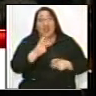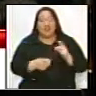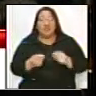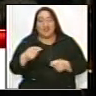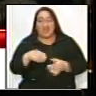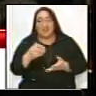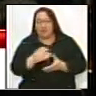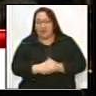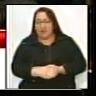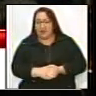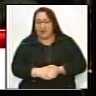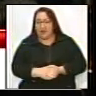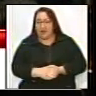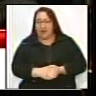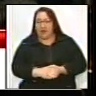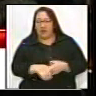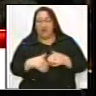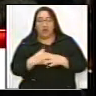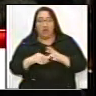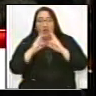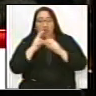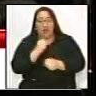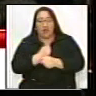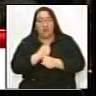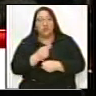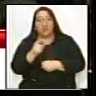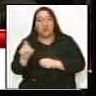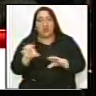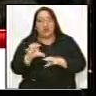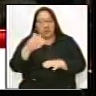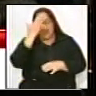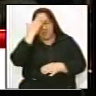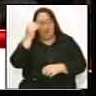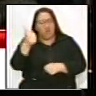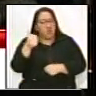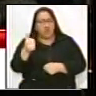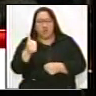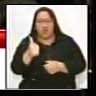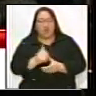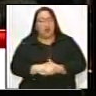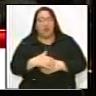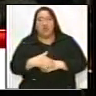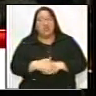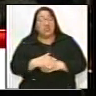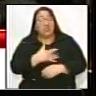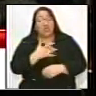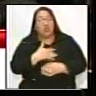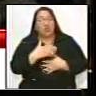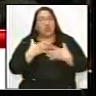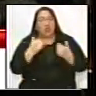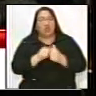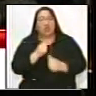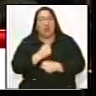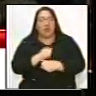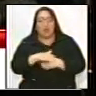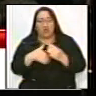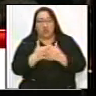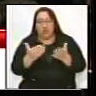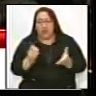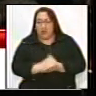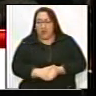están esperando de los resultados del trabajo que ustedes saben hacer muy bien. Y yo me siento muy contenta con el sacrificio que ustedes